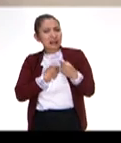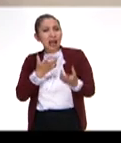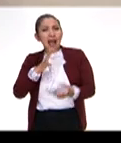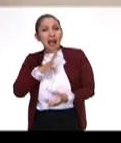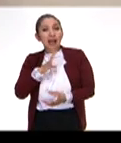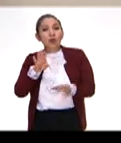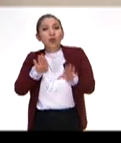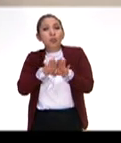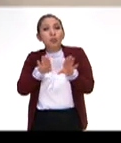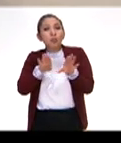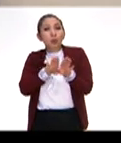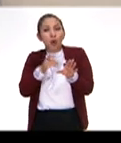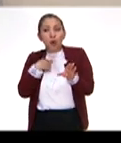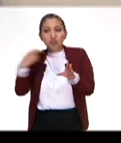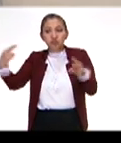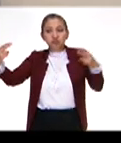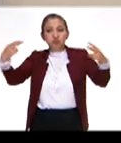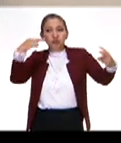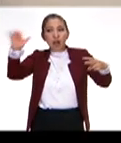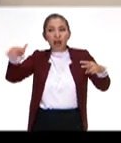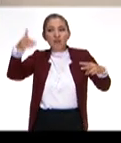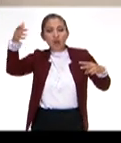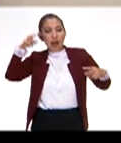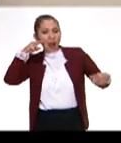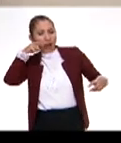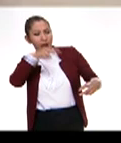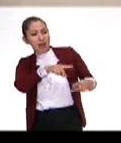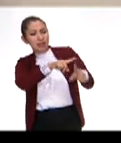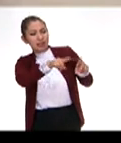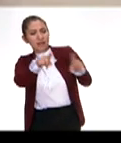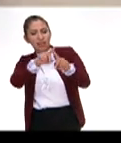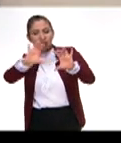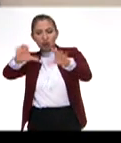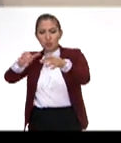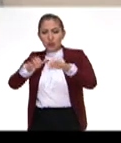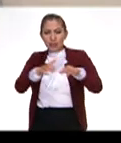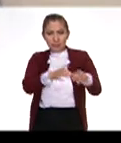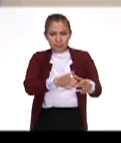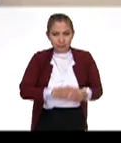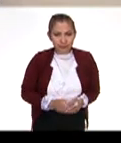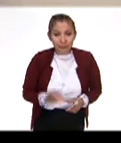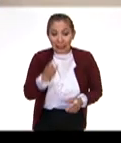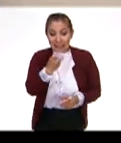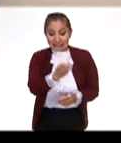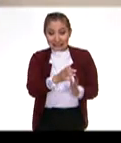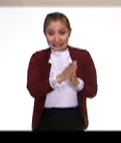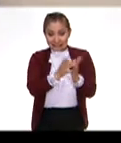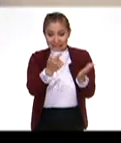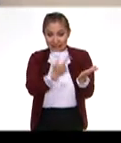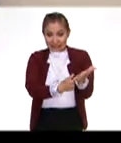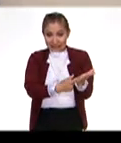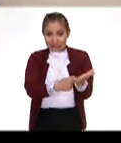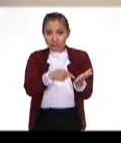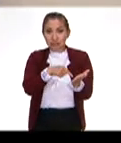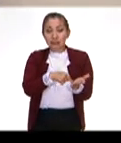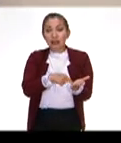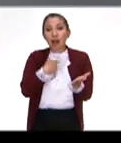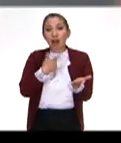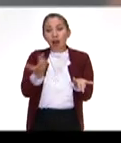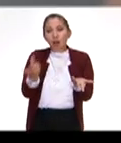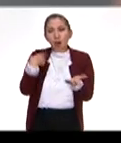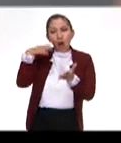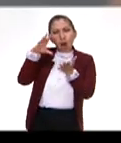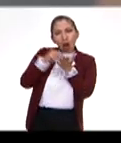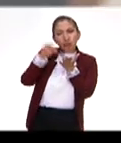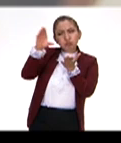es cómo nos perciben desde fuera a las distintas comunidades. En este libro se